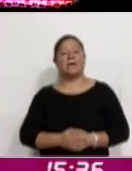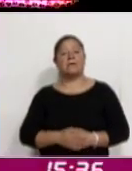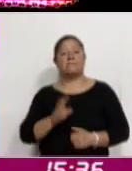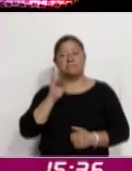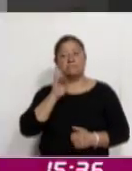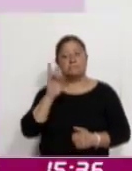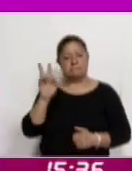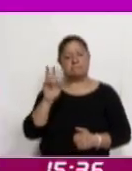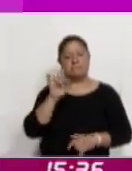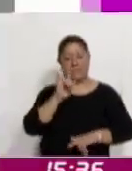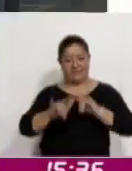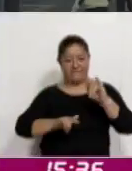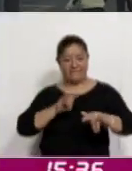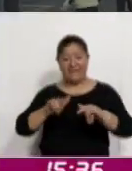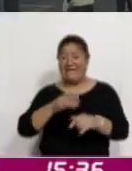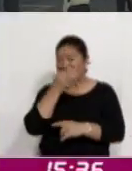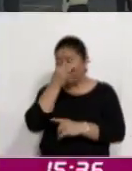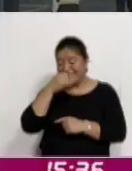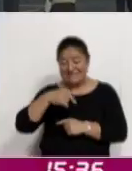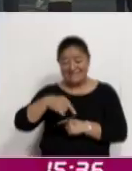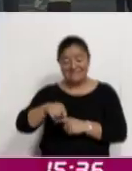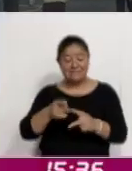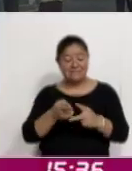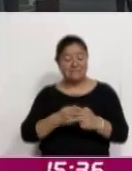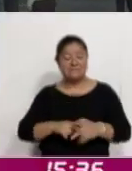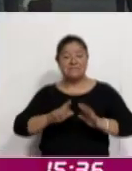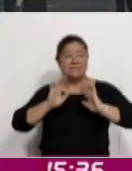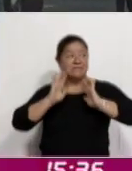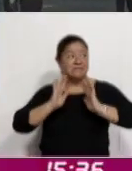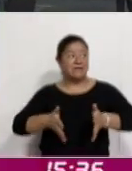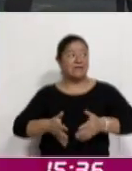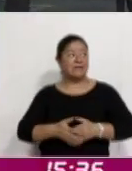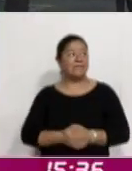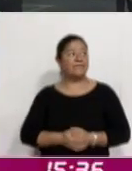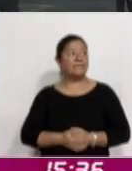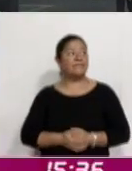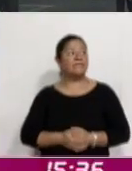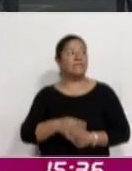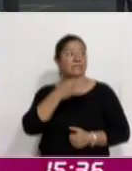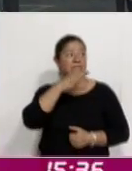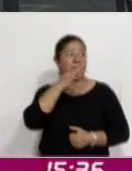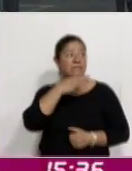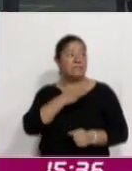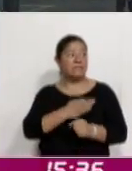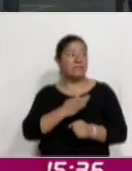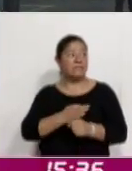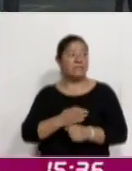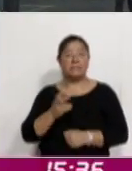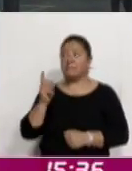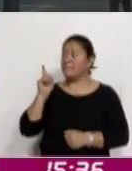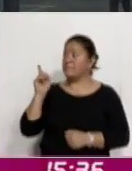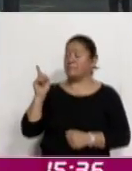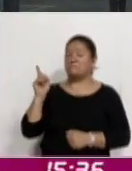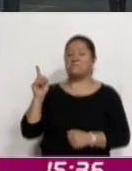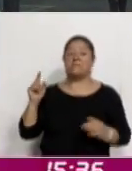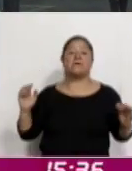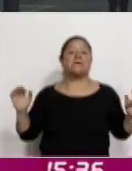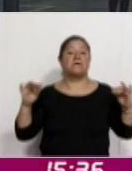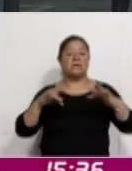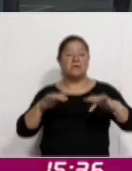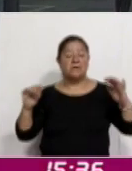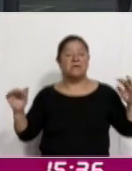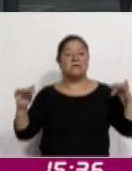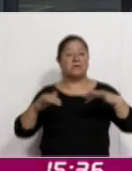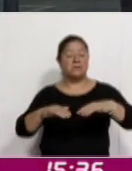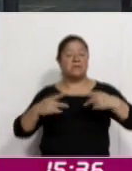ya en unos instantes más tendrá lugar el inicio de este aniversario. Ya están arribando al Teatro del Pueblo